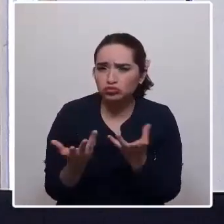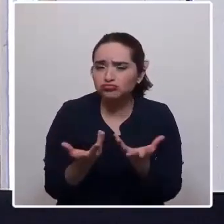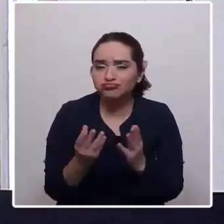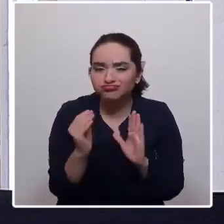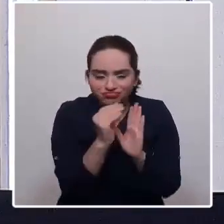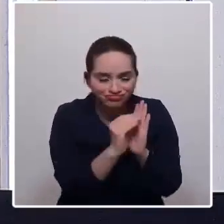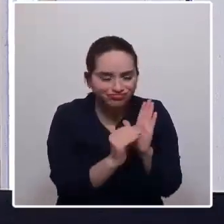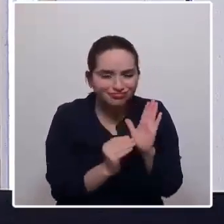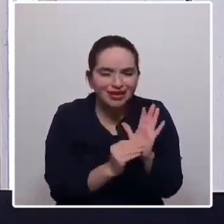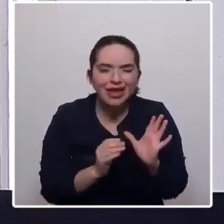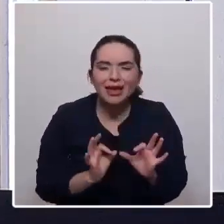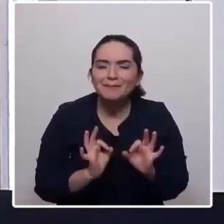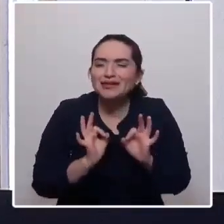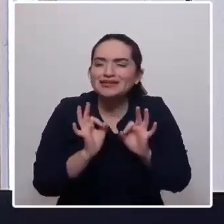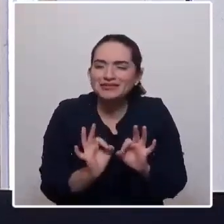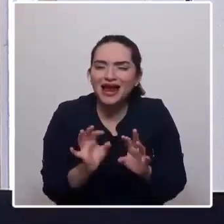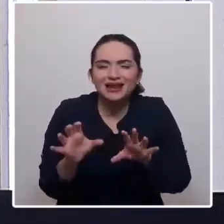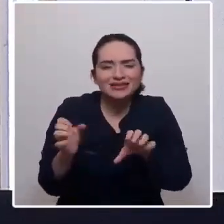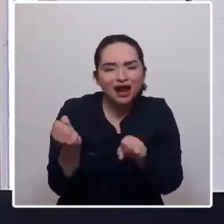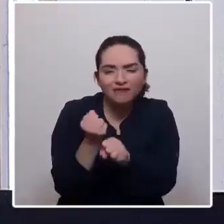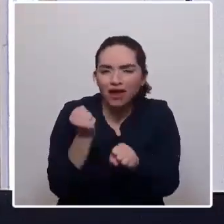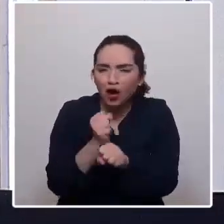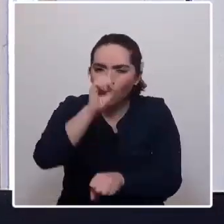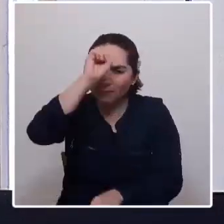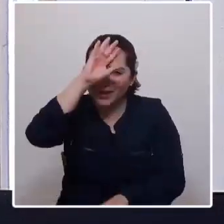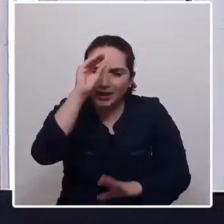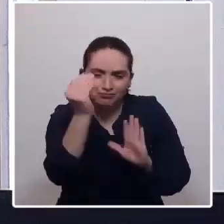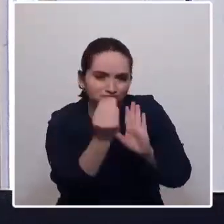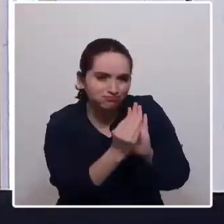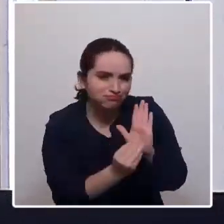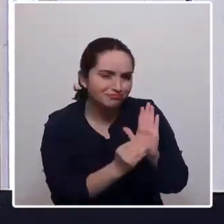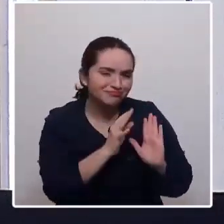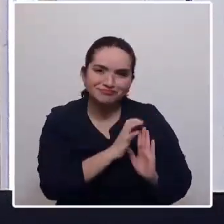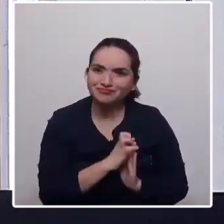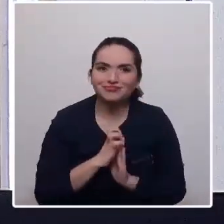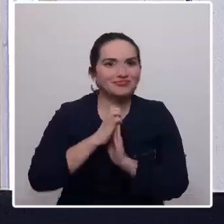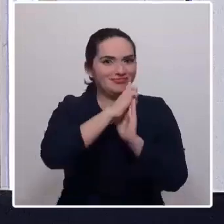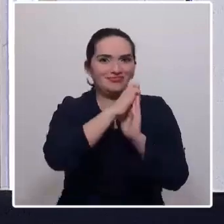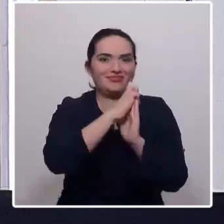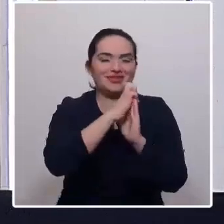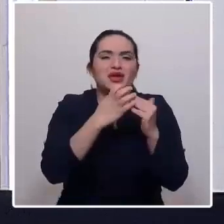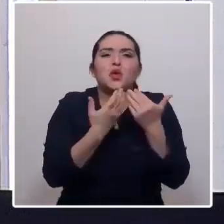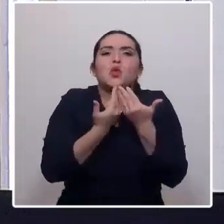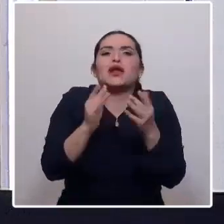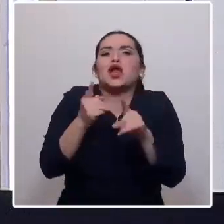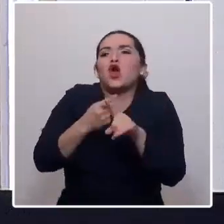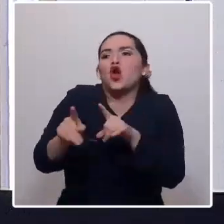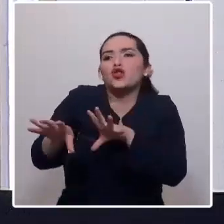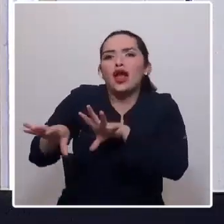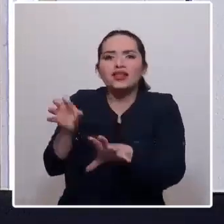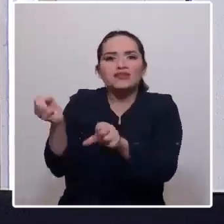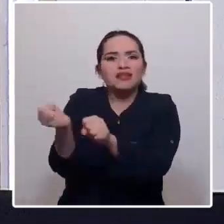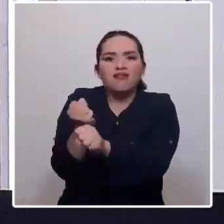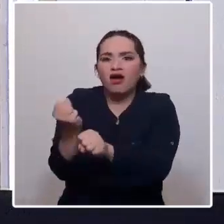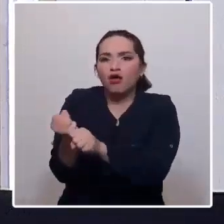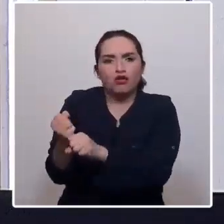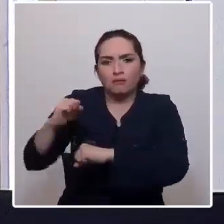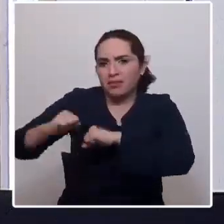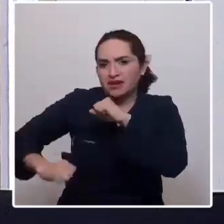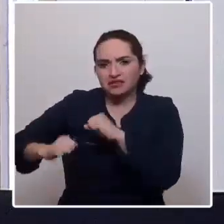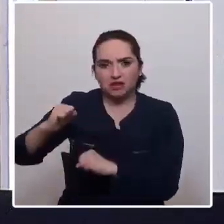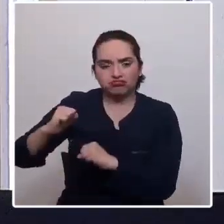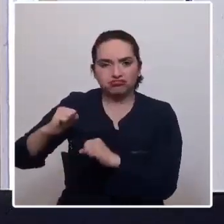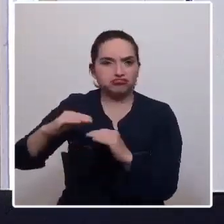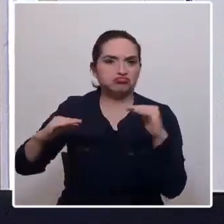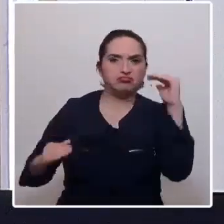extenso y privilegiado a la actividad minera, dejándola en la cúspide de la pirámide por sobre cualquier otra actividad productiva,